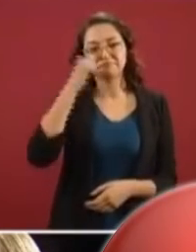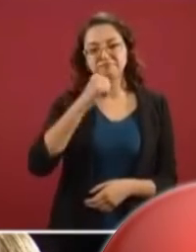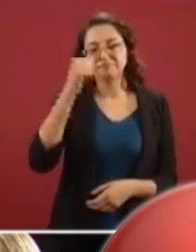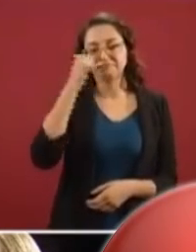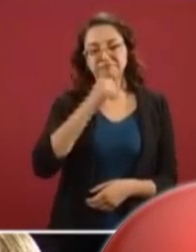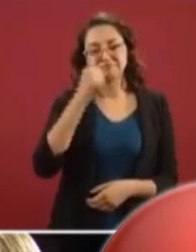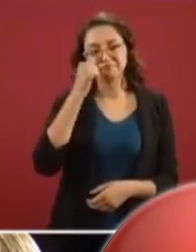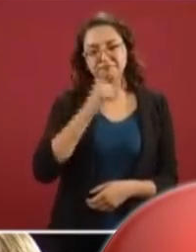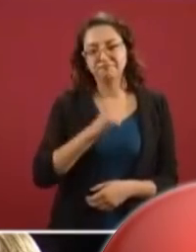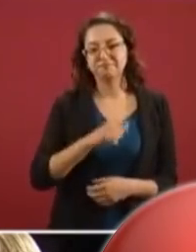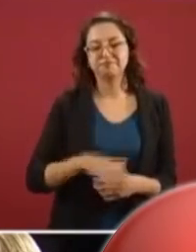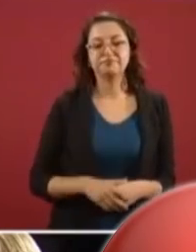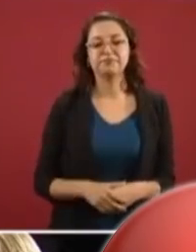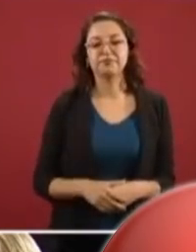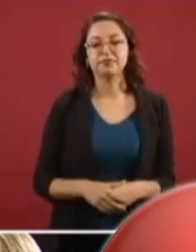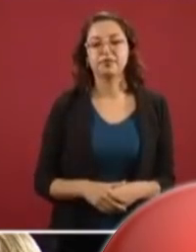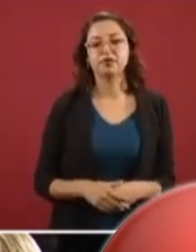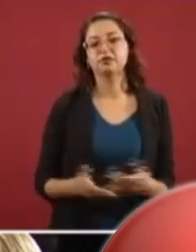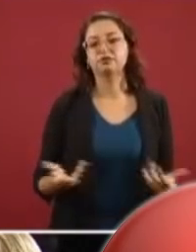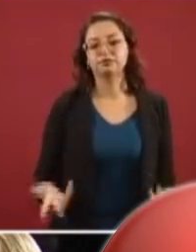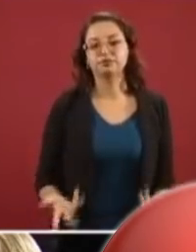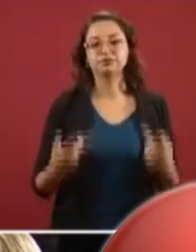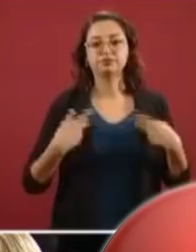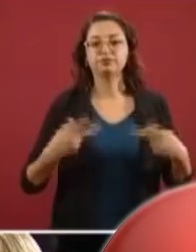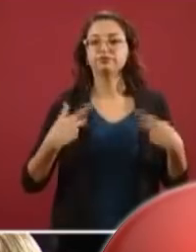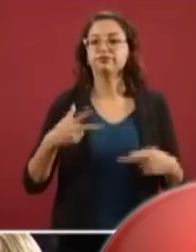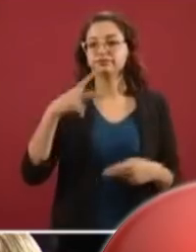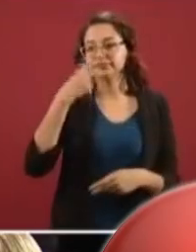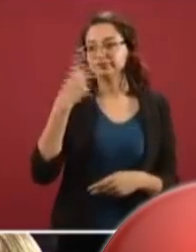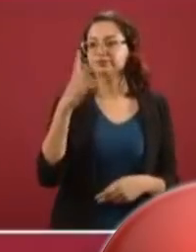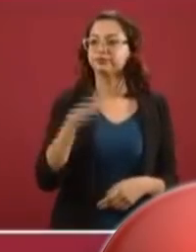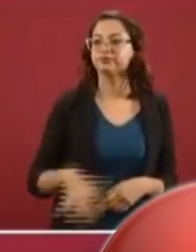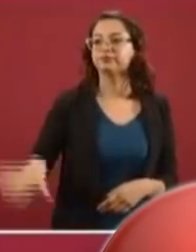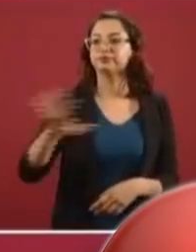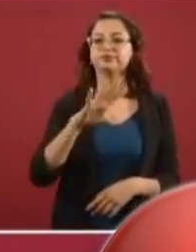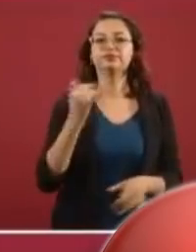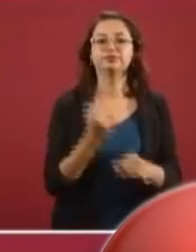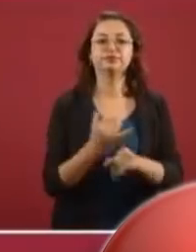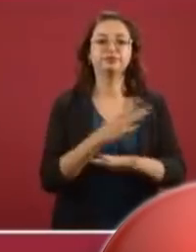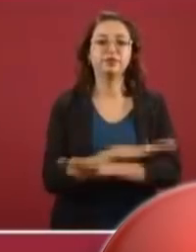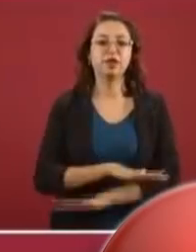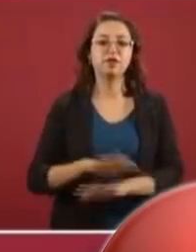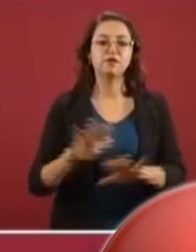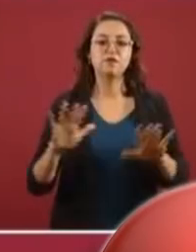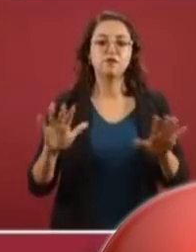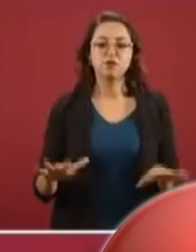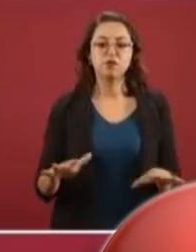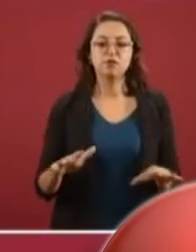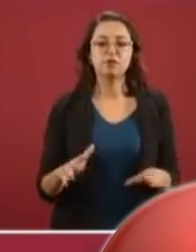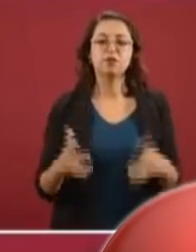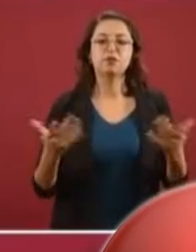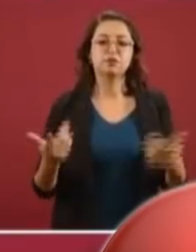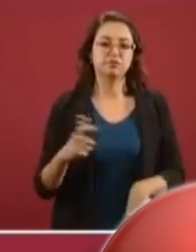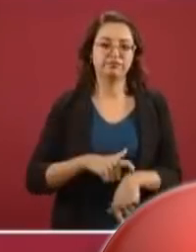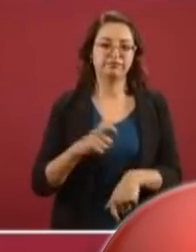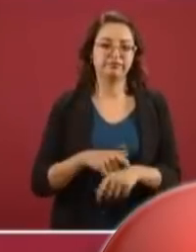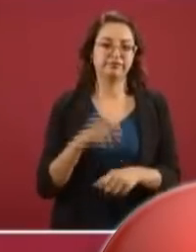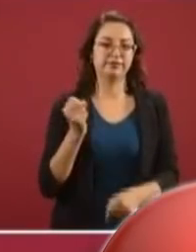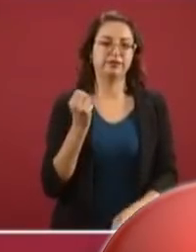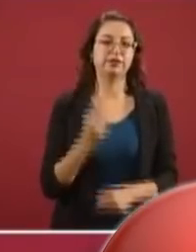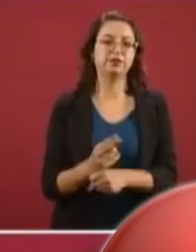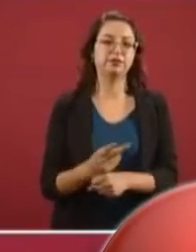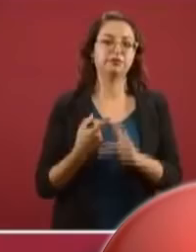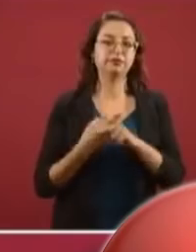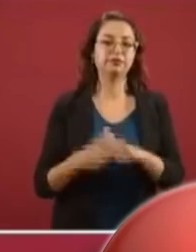siempre, el informar a los mexicanos desde esta hora, desde muy